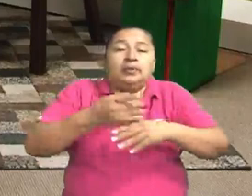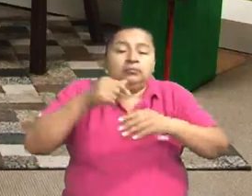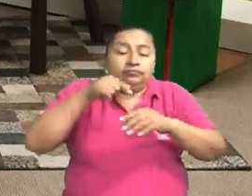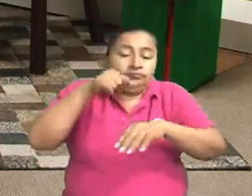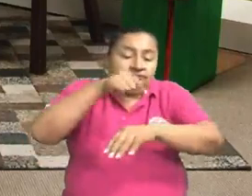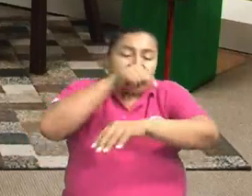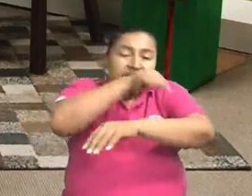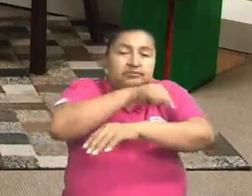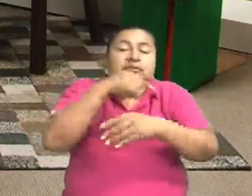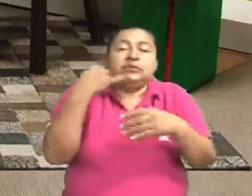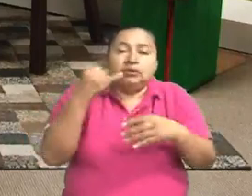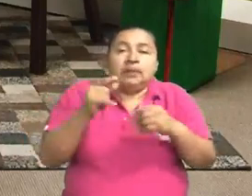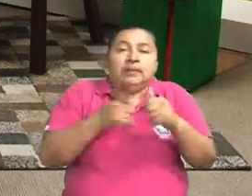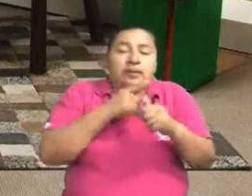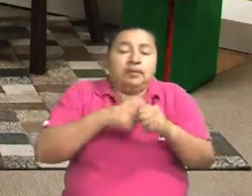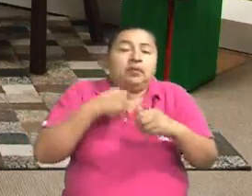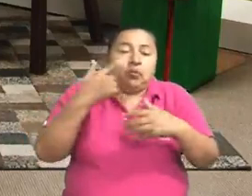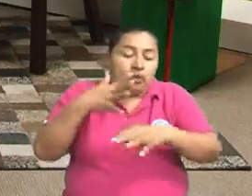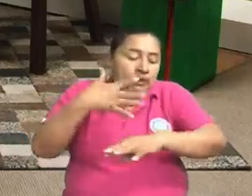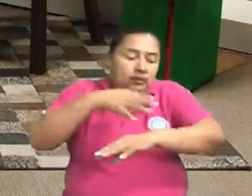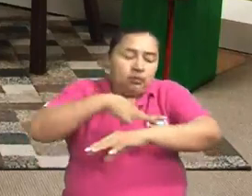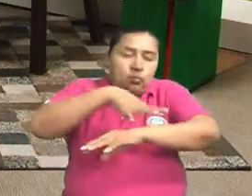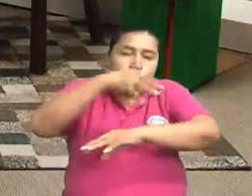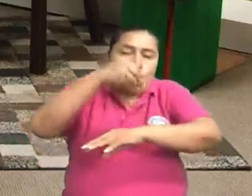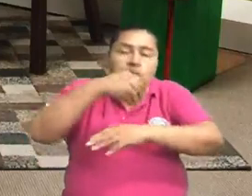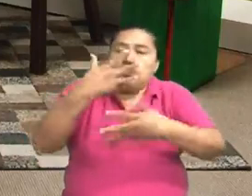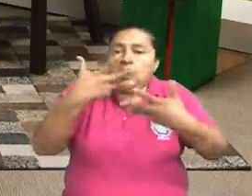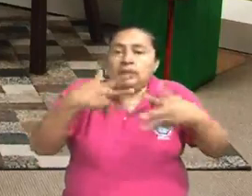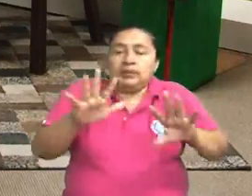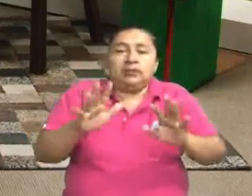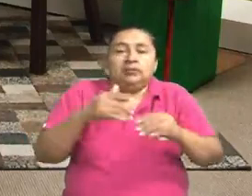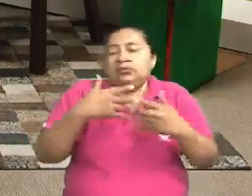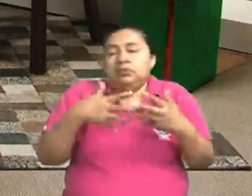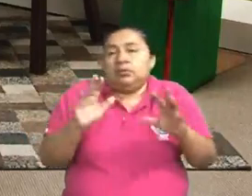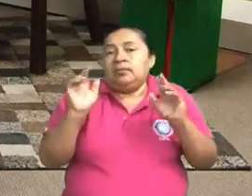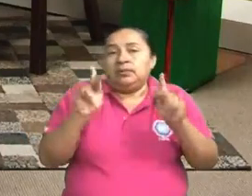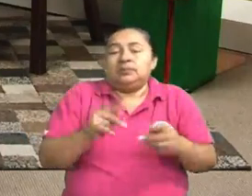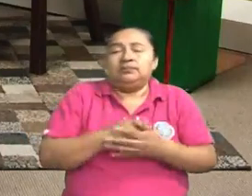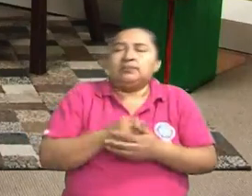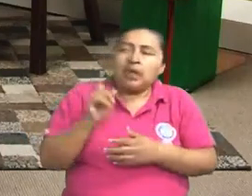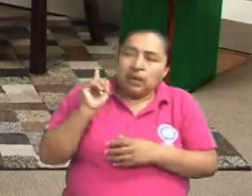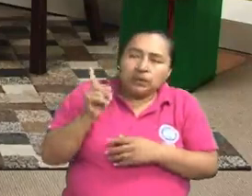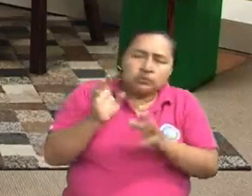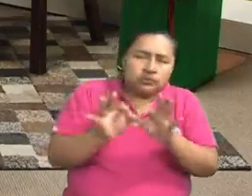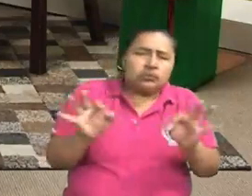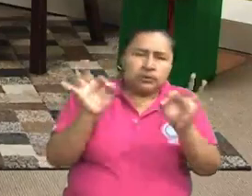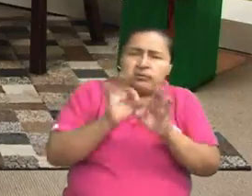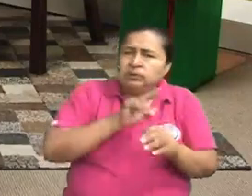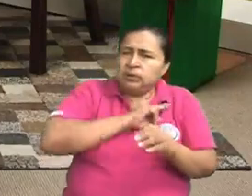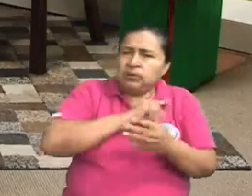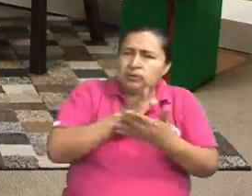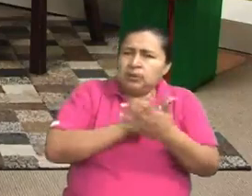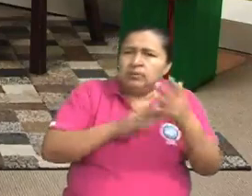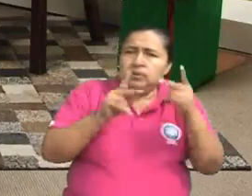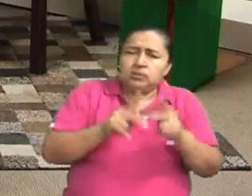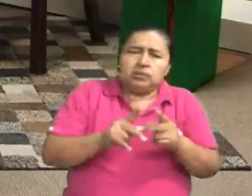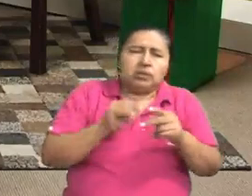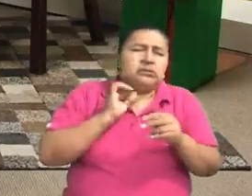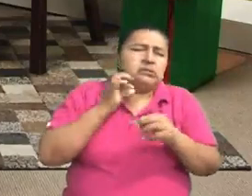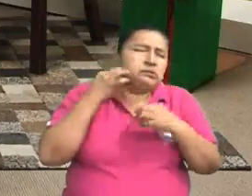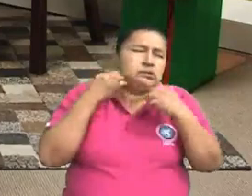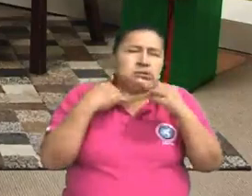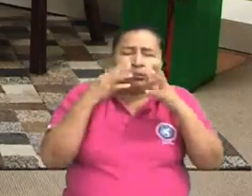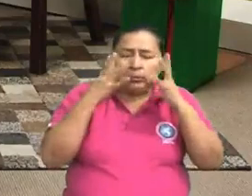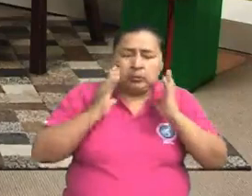evitar lo que es la inoculación de cualquier bacteria, hongo o cualquier. Eso es importante porque hay personas que tienen como unas pelotitas en la piel, en